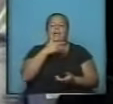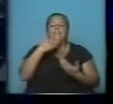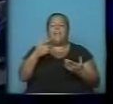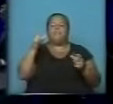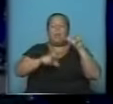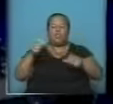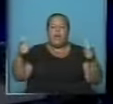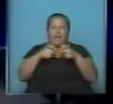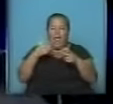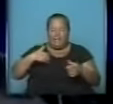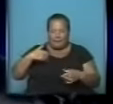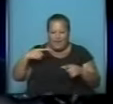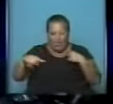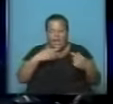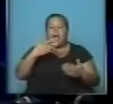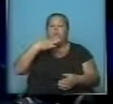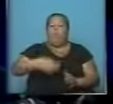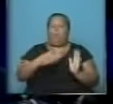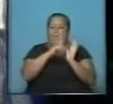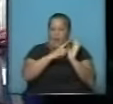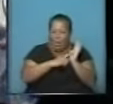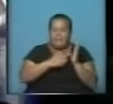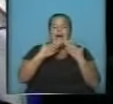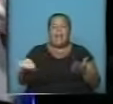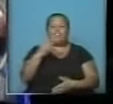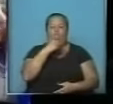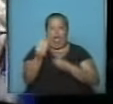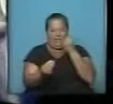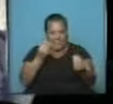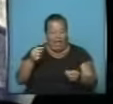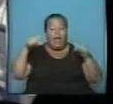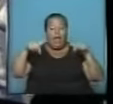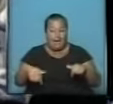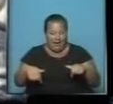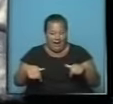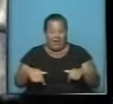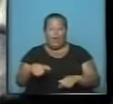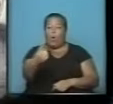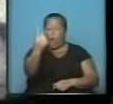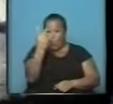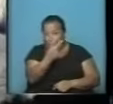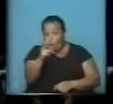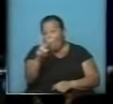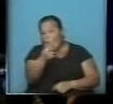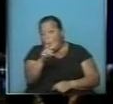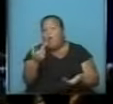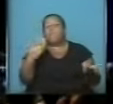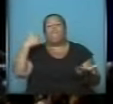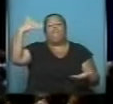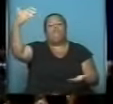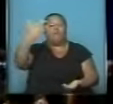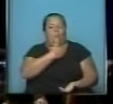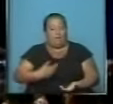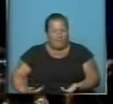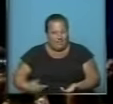Argentina Debate, gracias a todos por cumplir las reglas, gracias a los candidatos. Aquí está, uno de ellos es el